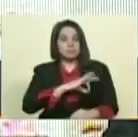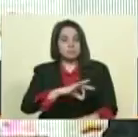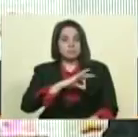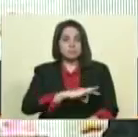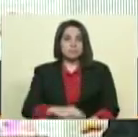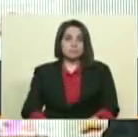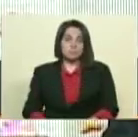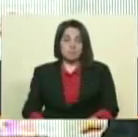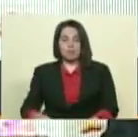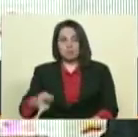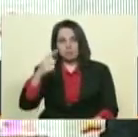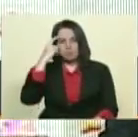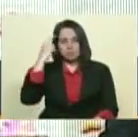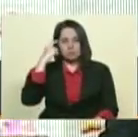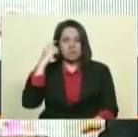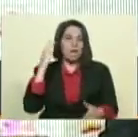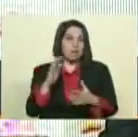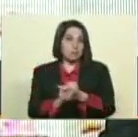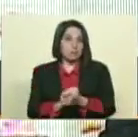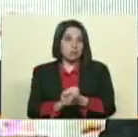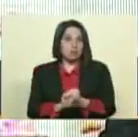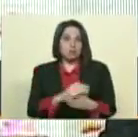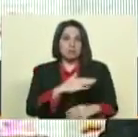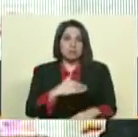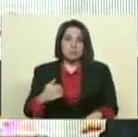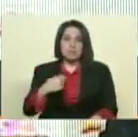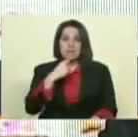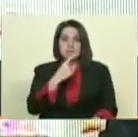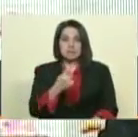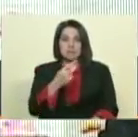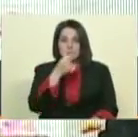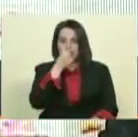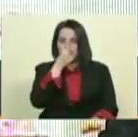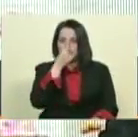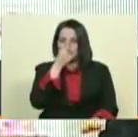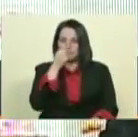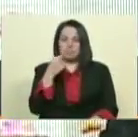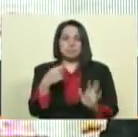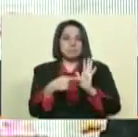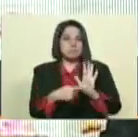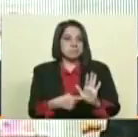Así lo sé, querido compañero. Yo quisiera que... bueno, primero vamos a mostrar...